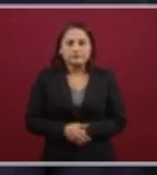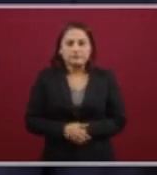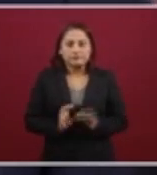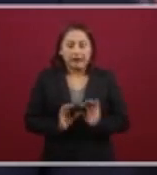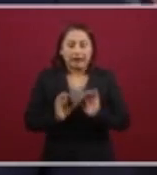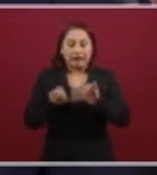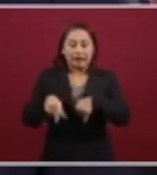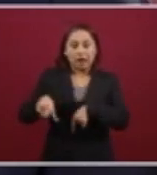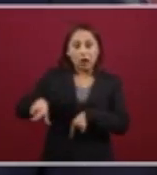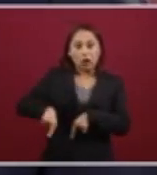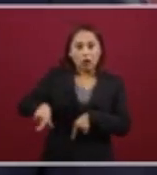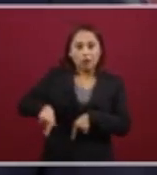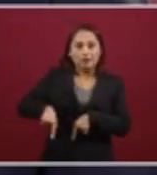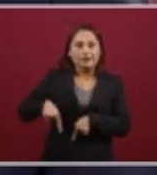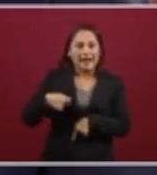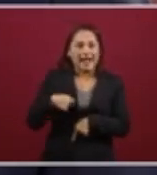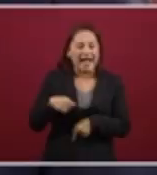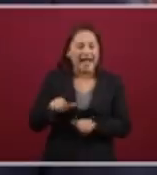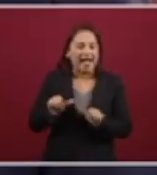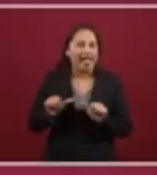sacar provecho personal.